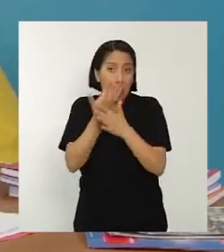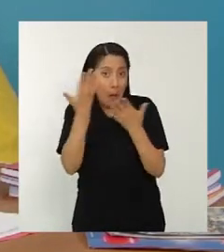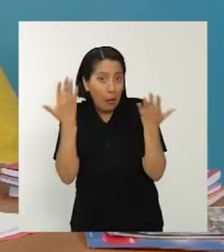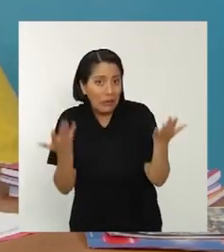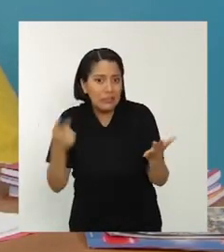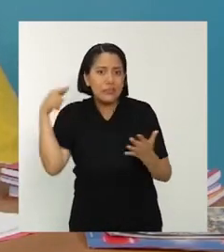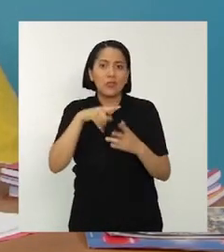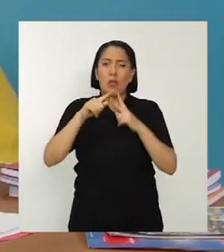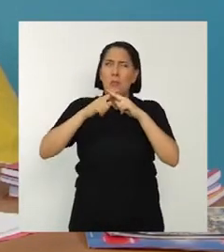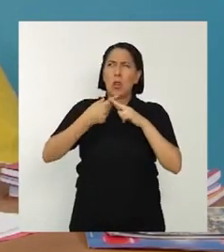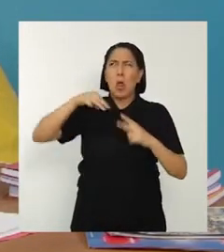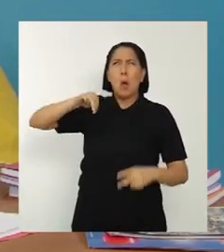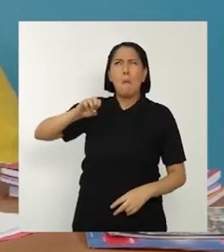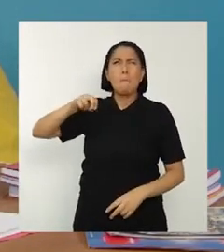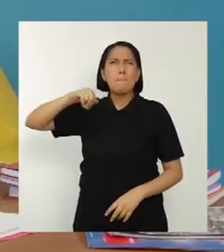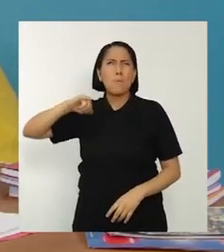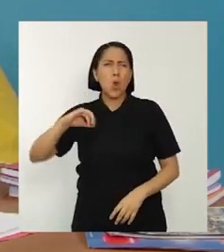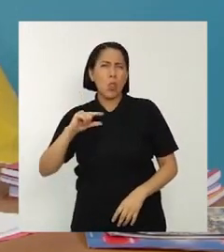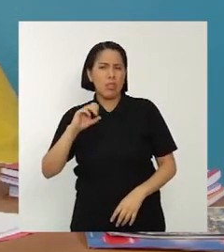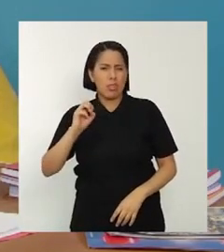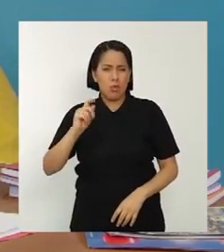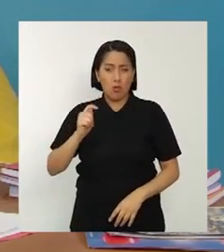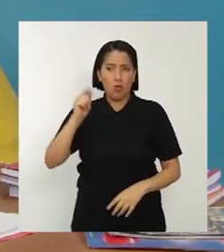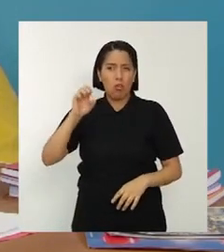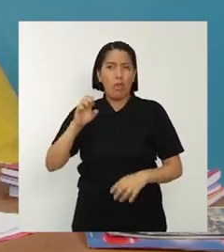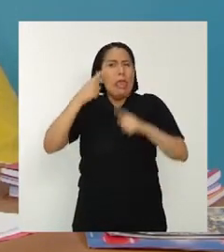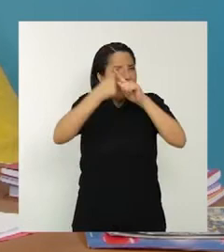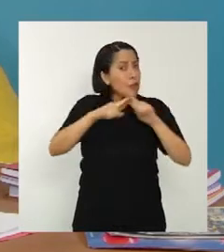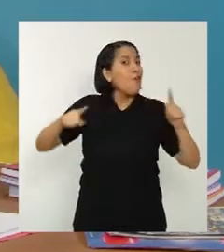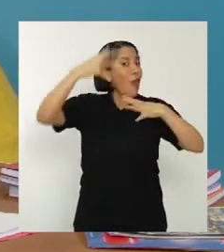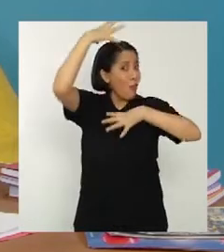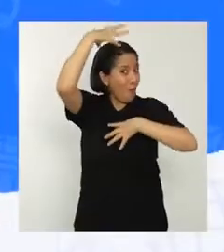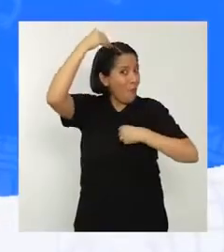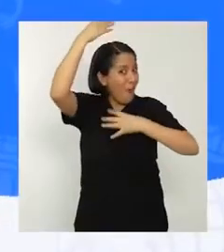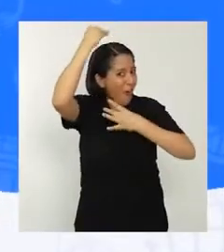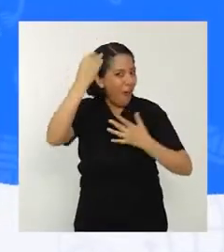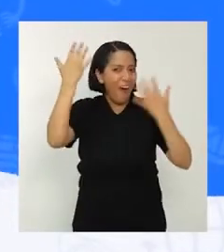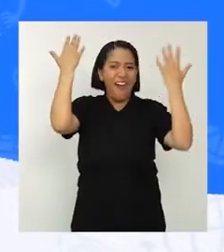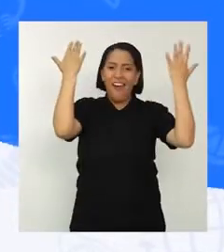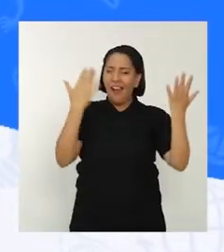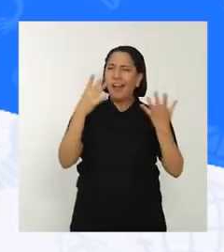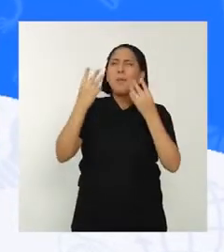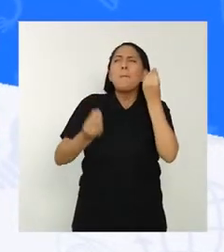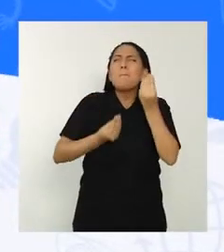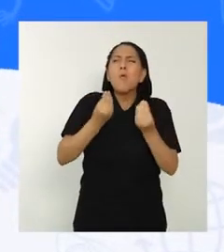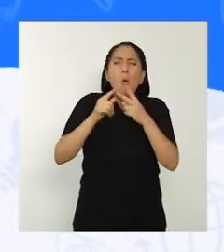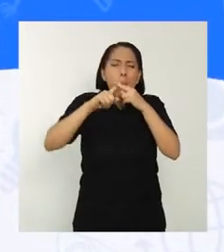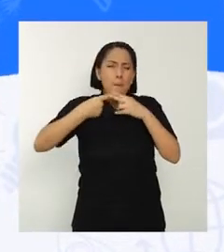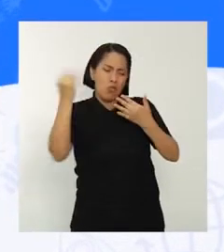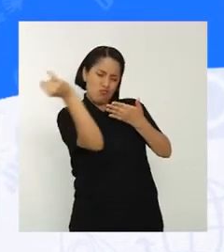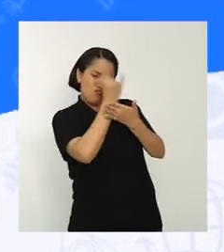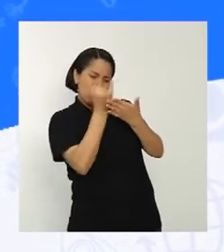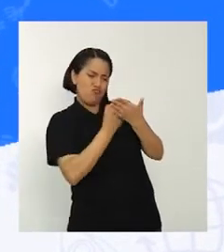Entonces, tenemos que dibujar un monigote, que no es lo mismo que un mono. Para dibujar el monigote de